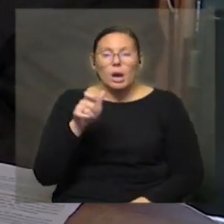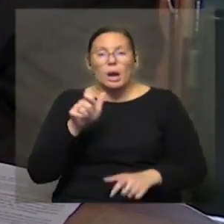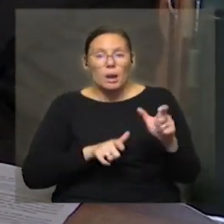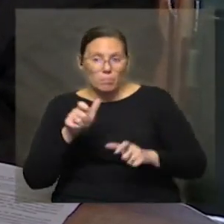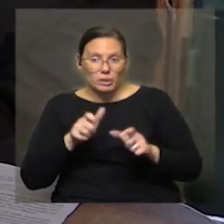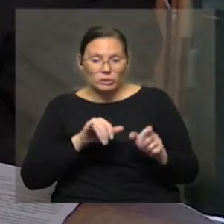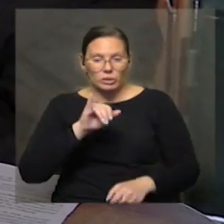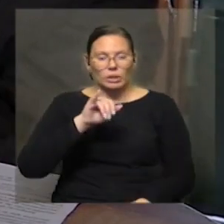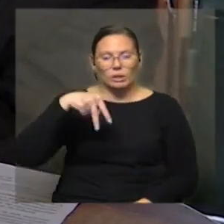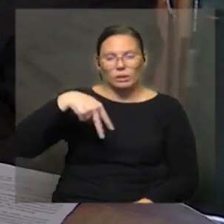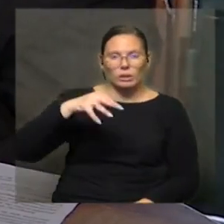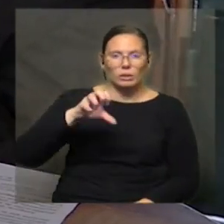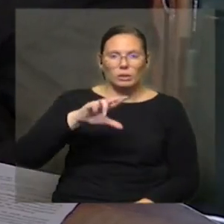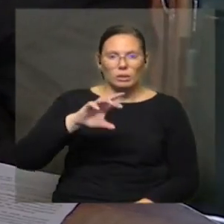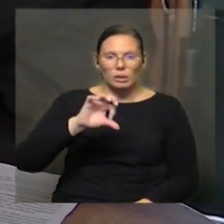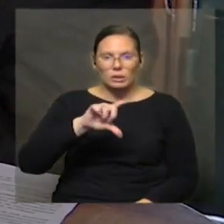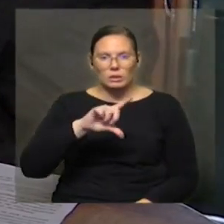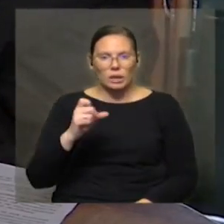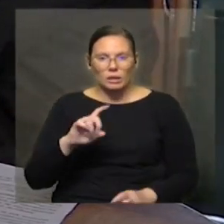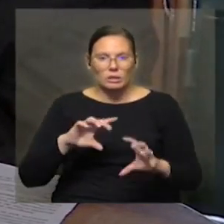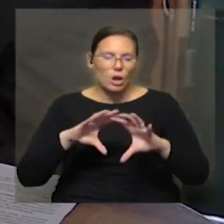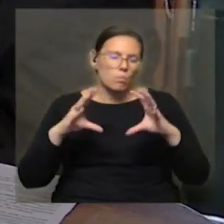personas intersexuales en cuanto a la población mundial